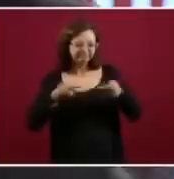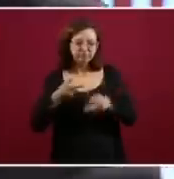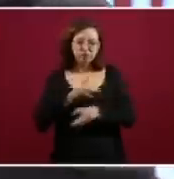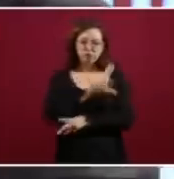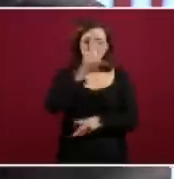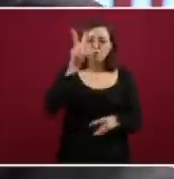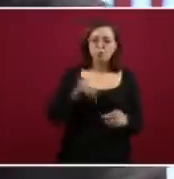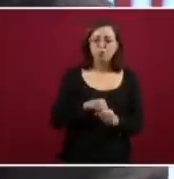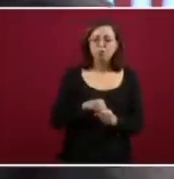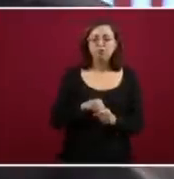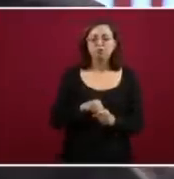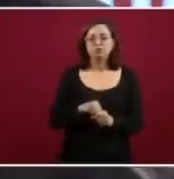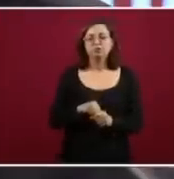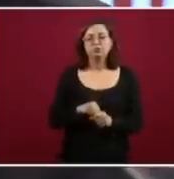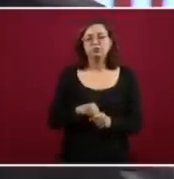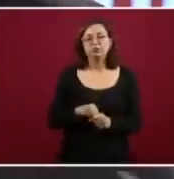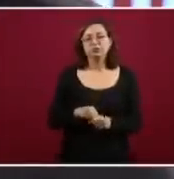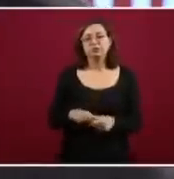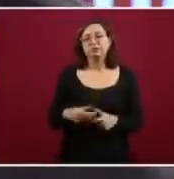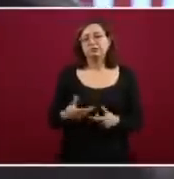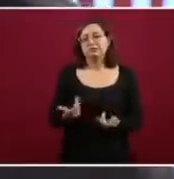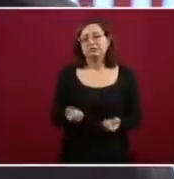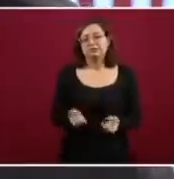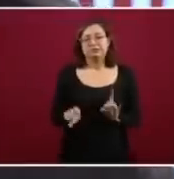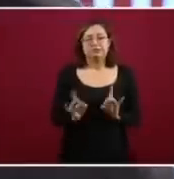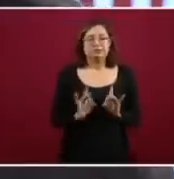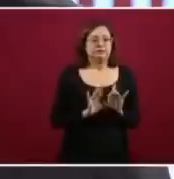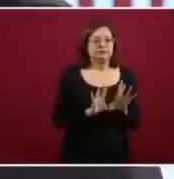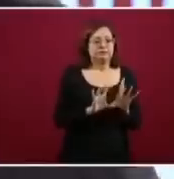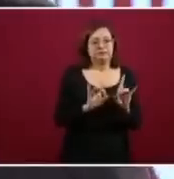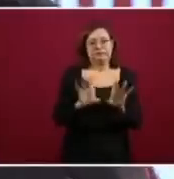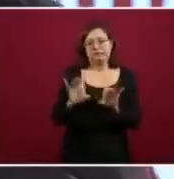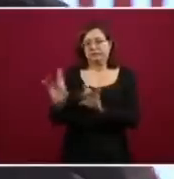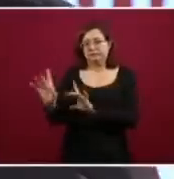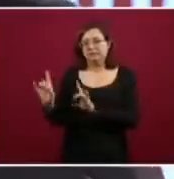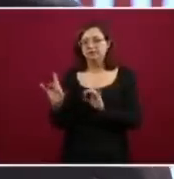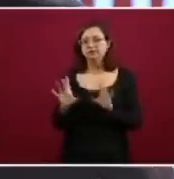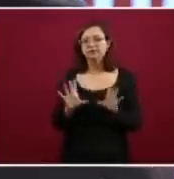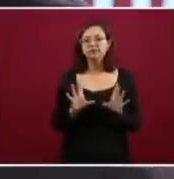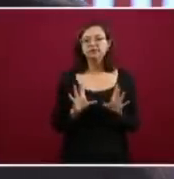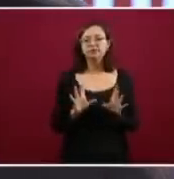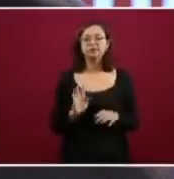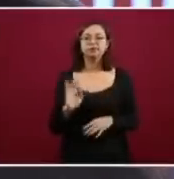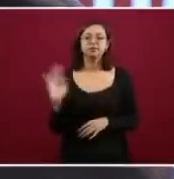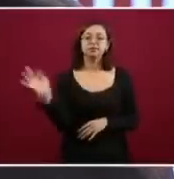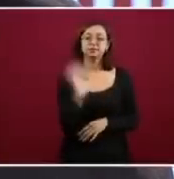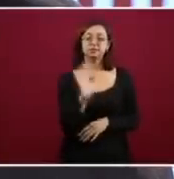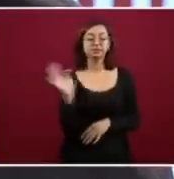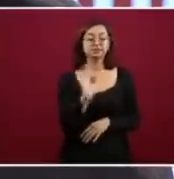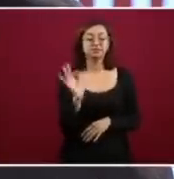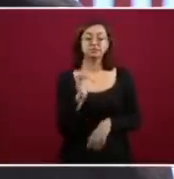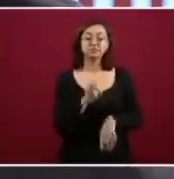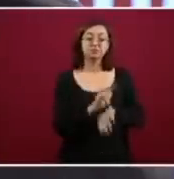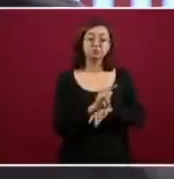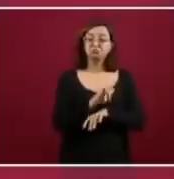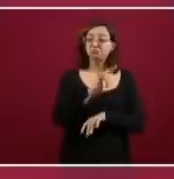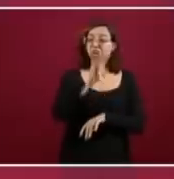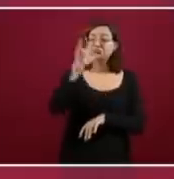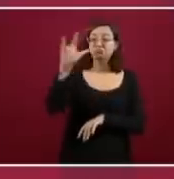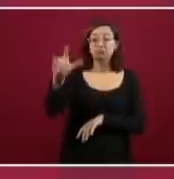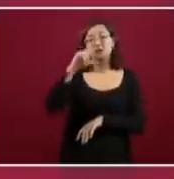cómo son las cosas a lo mejor no iban a dejarlo llegar sí